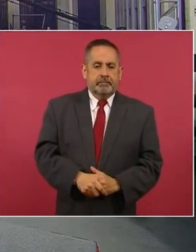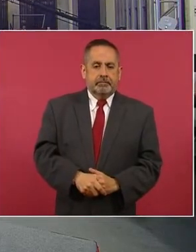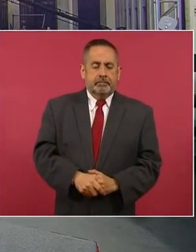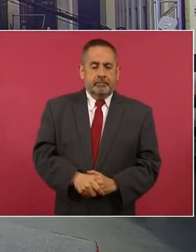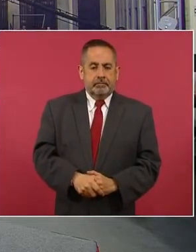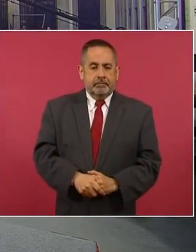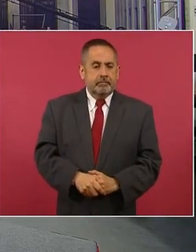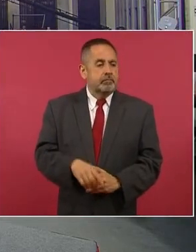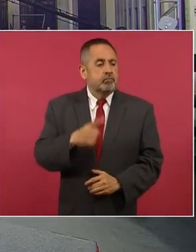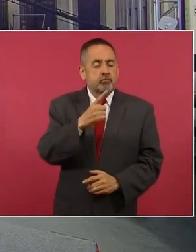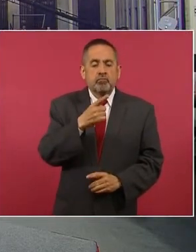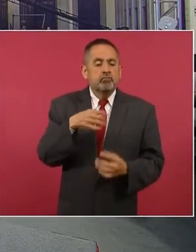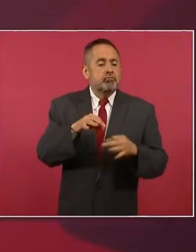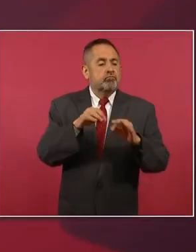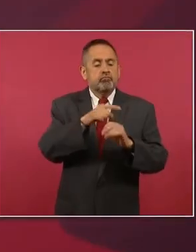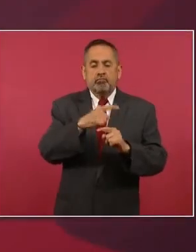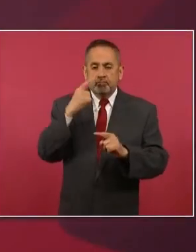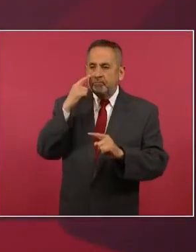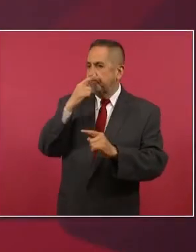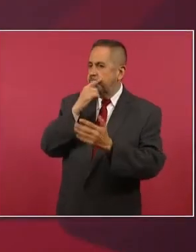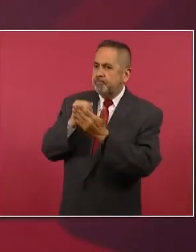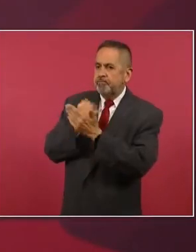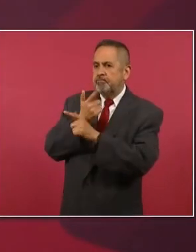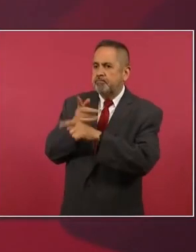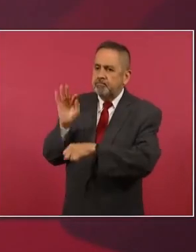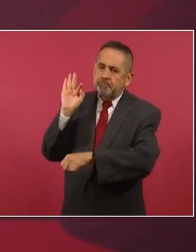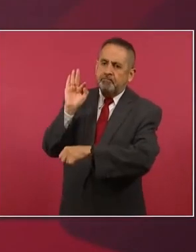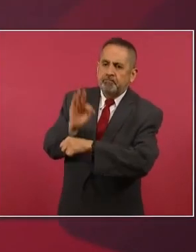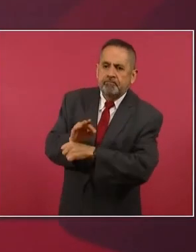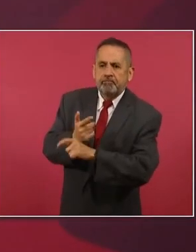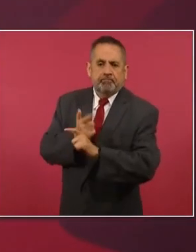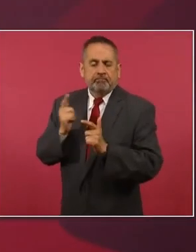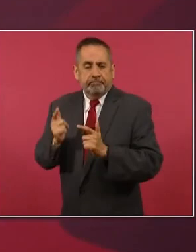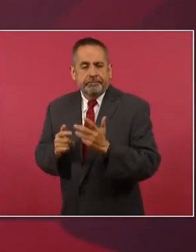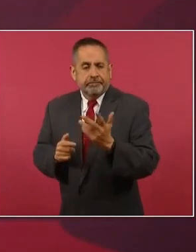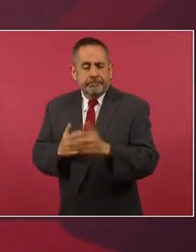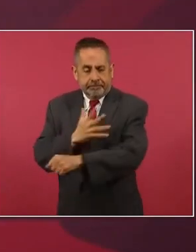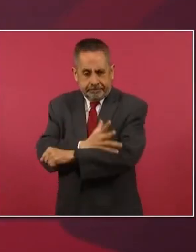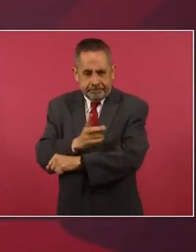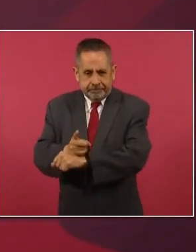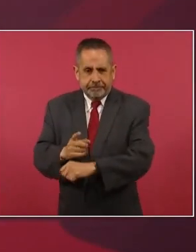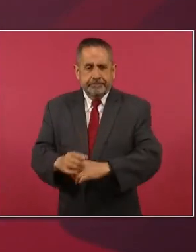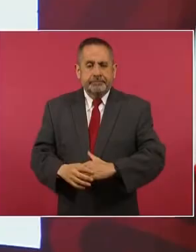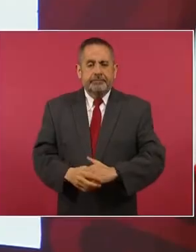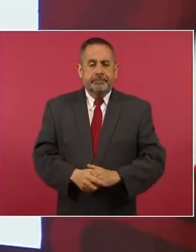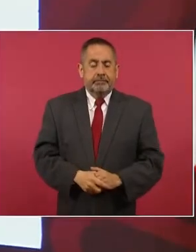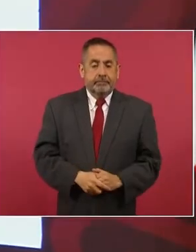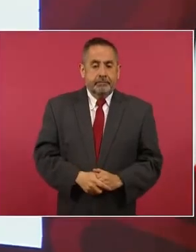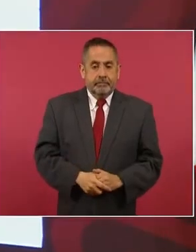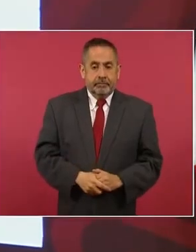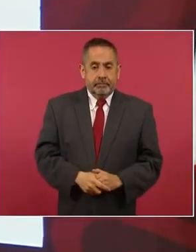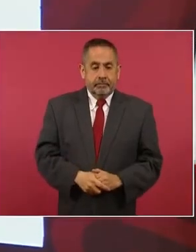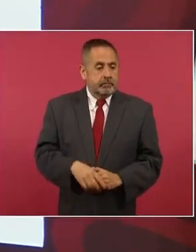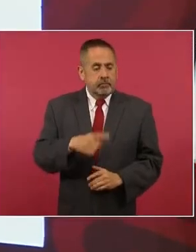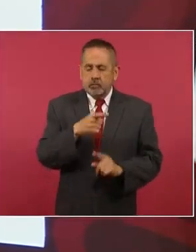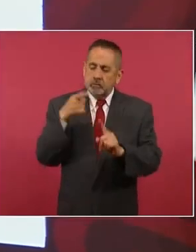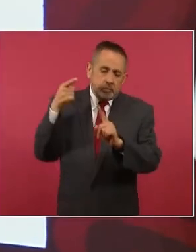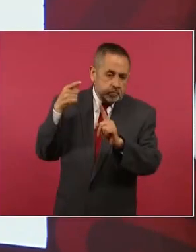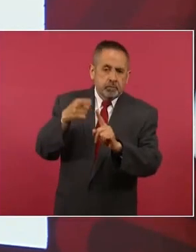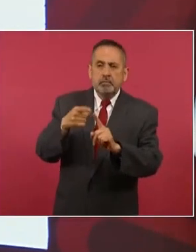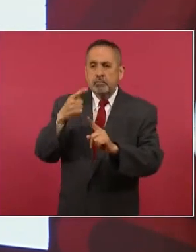Que sean demócratas y que sean honestos. ¿Pero vas a afines a su proyecto, presidente? A la democracia.